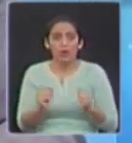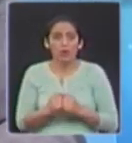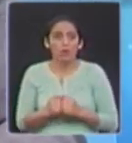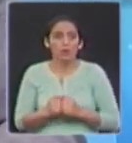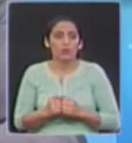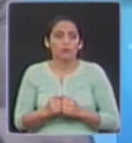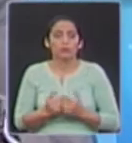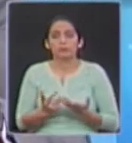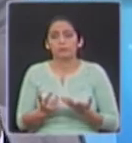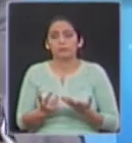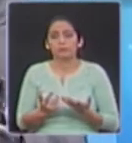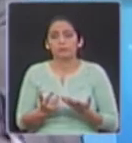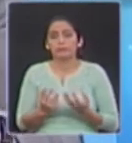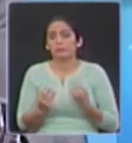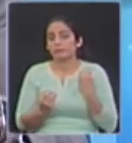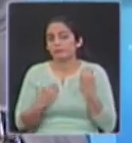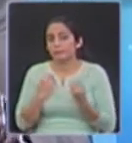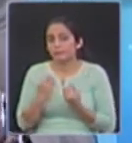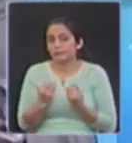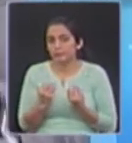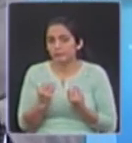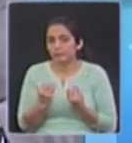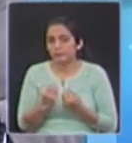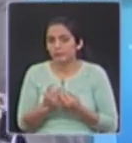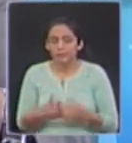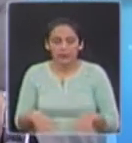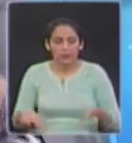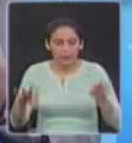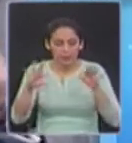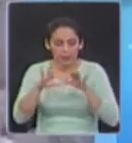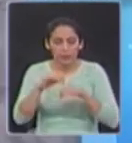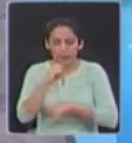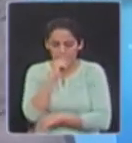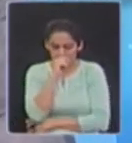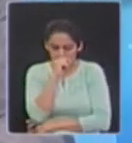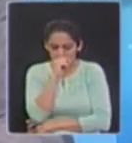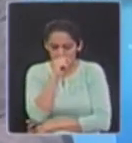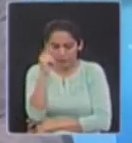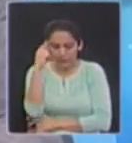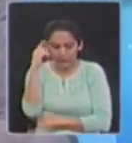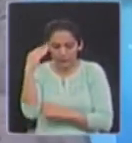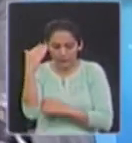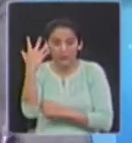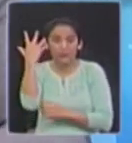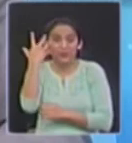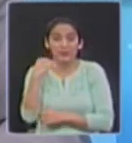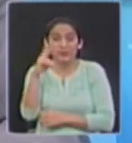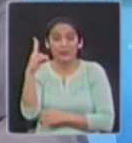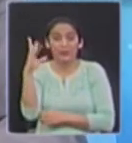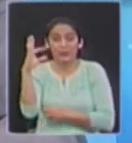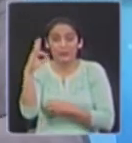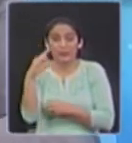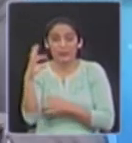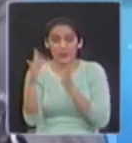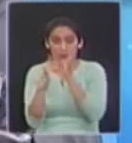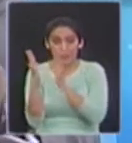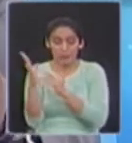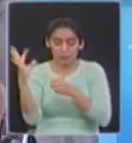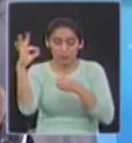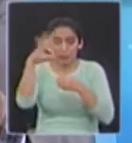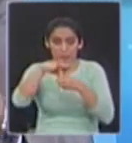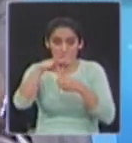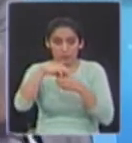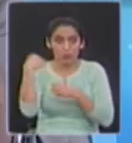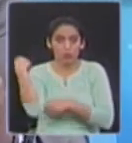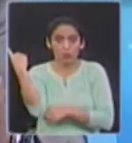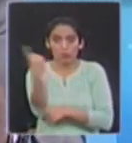por supuesto. Entonces, sabiendo que se debe tomar una decisión y se va a tomar una decisión este 2 de abril por todos los ecuatorianos, también debemos estar muy